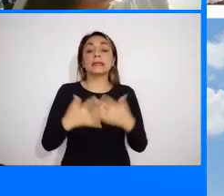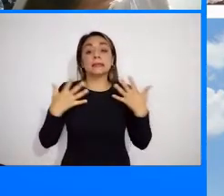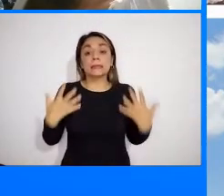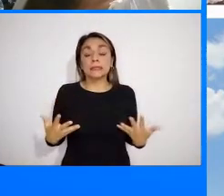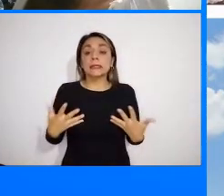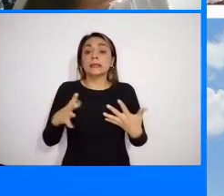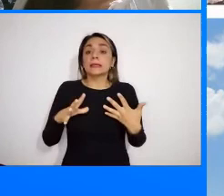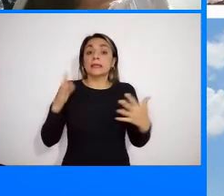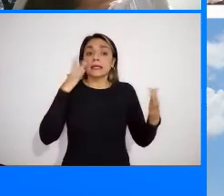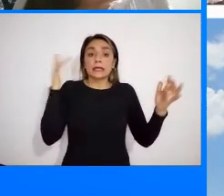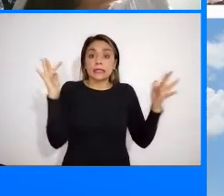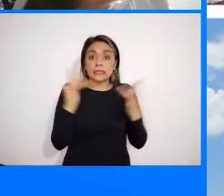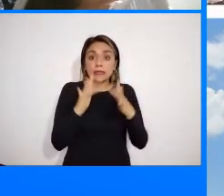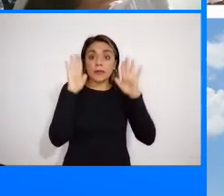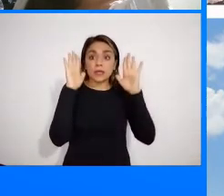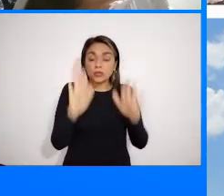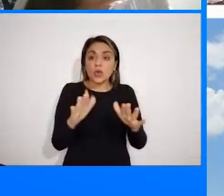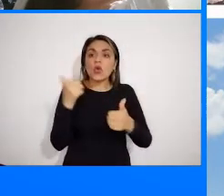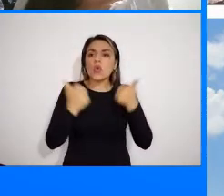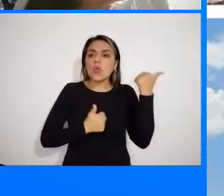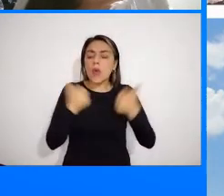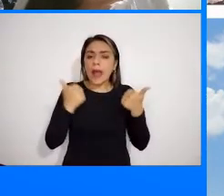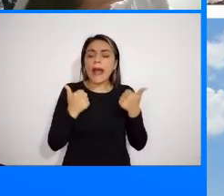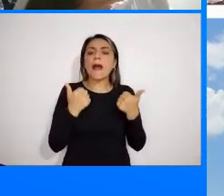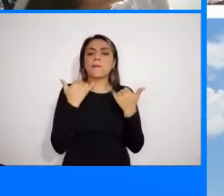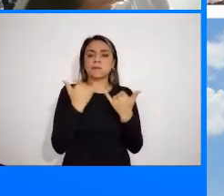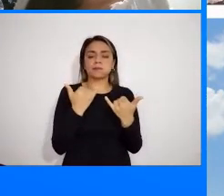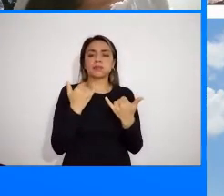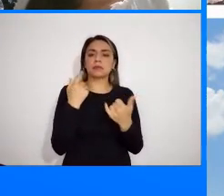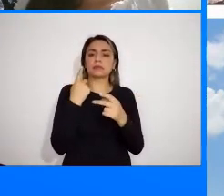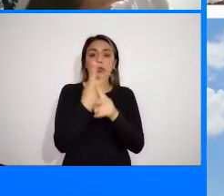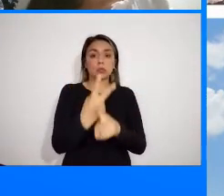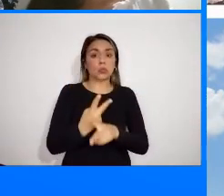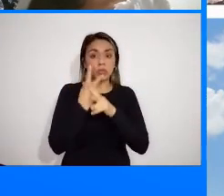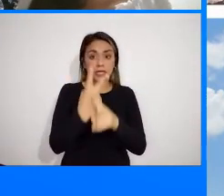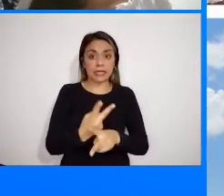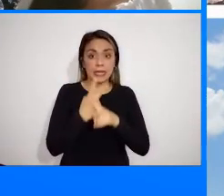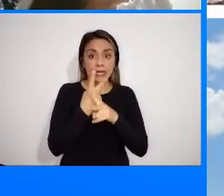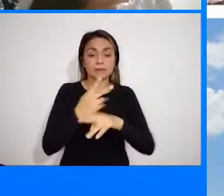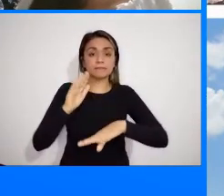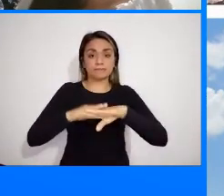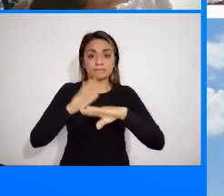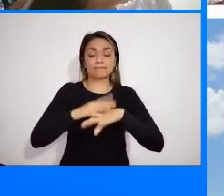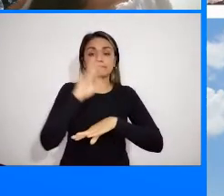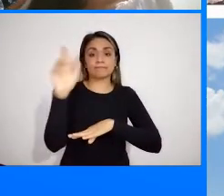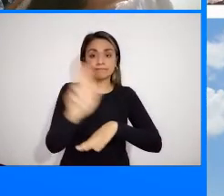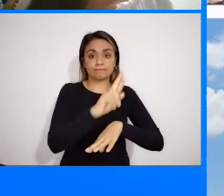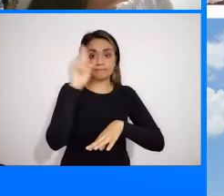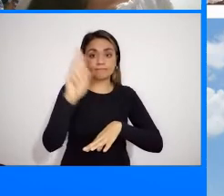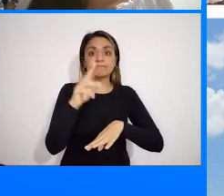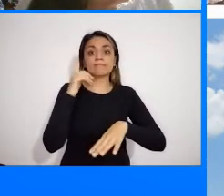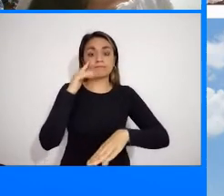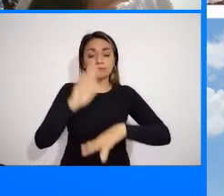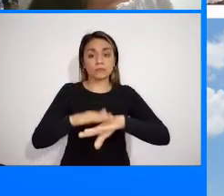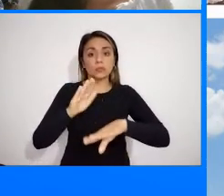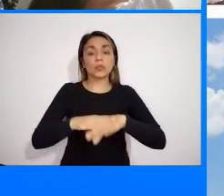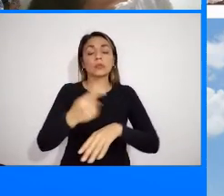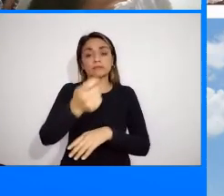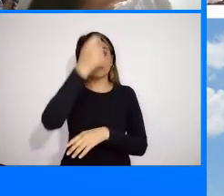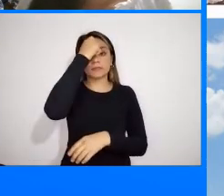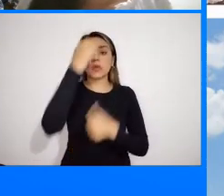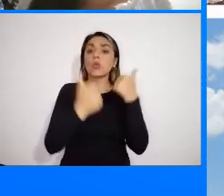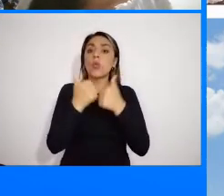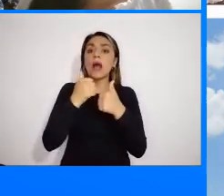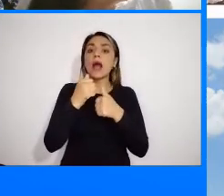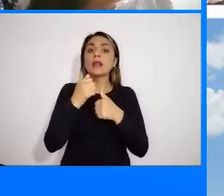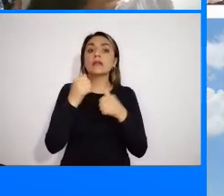con respecto a esto, pues hay que tener bastante cuidado y vuelvo y menciono, hay que tener muy en cuenta la capacidad